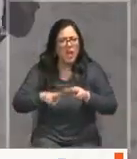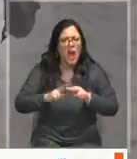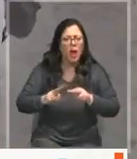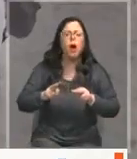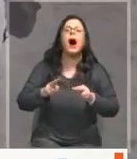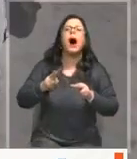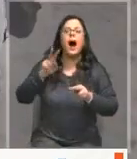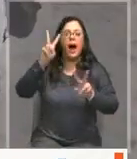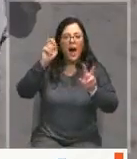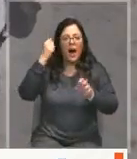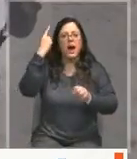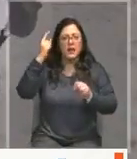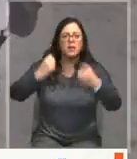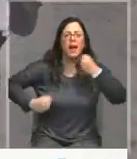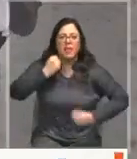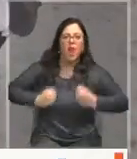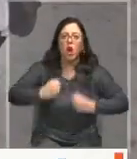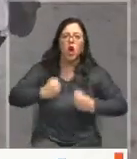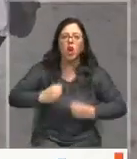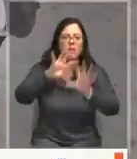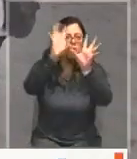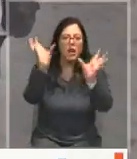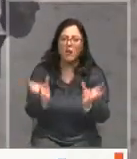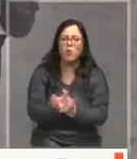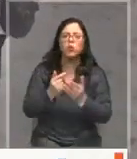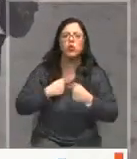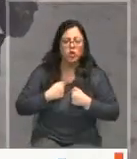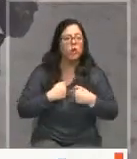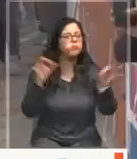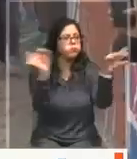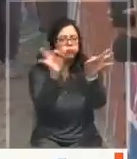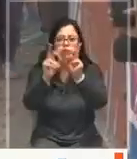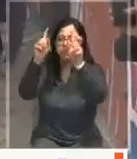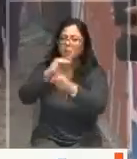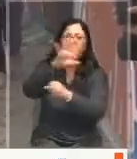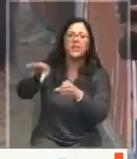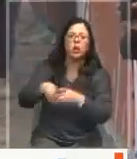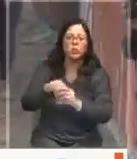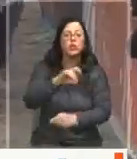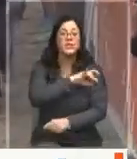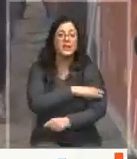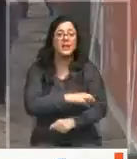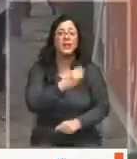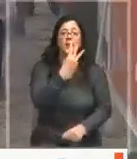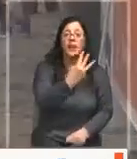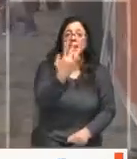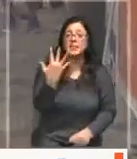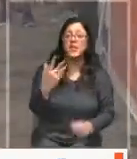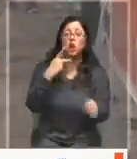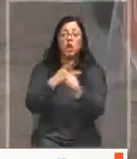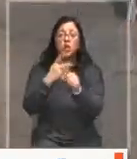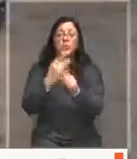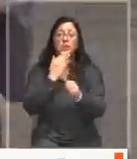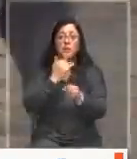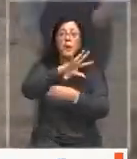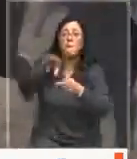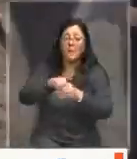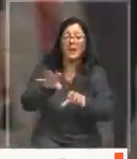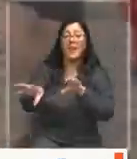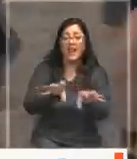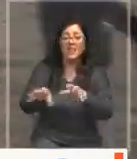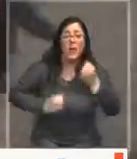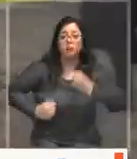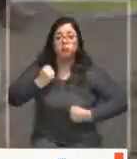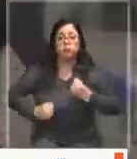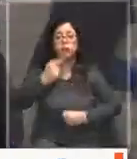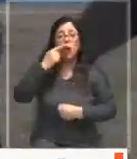maratones, y desde ahí empecé a correr por todo el mundo y llevando el mensaje de inclusión en todo Chile. Categorías de 3 y 5 kilómetros fueron también parte de la actividad.